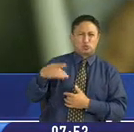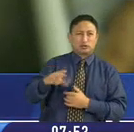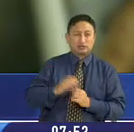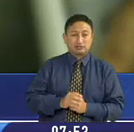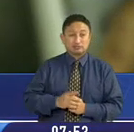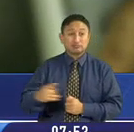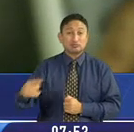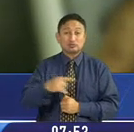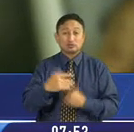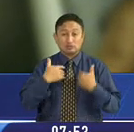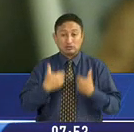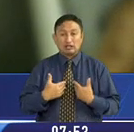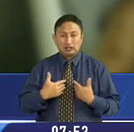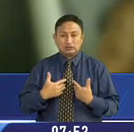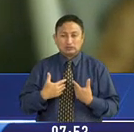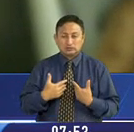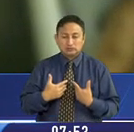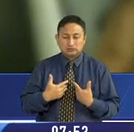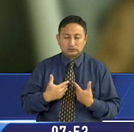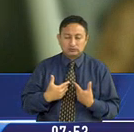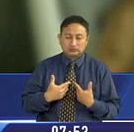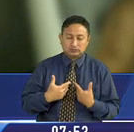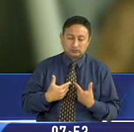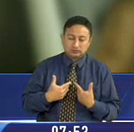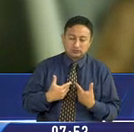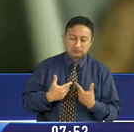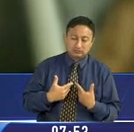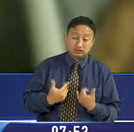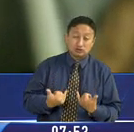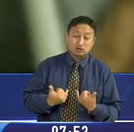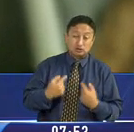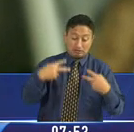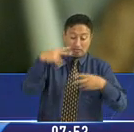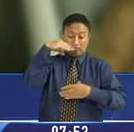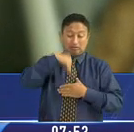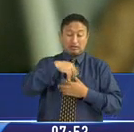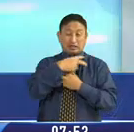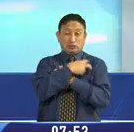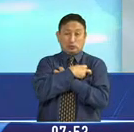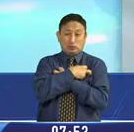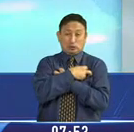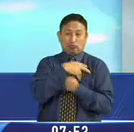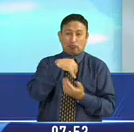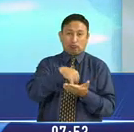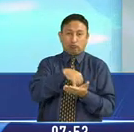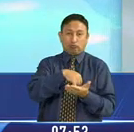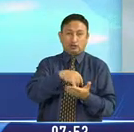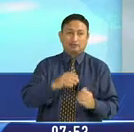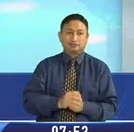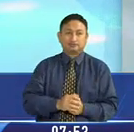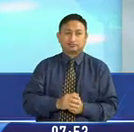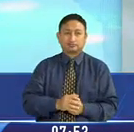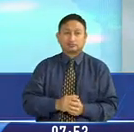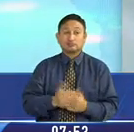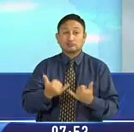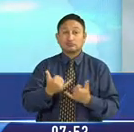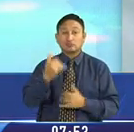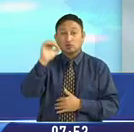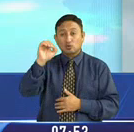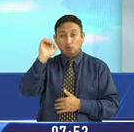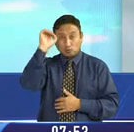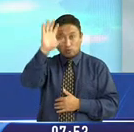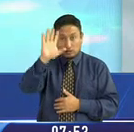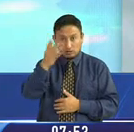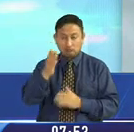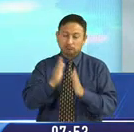consumido poco a poco su vida, al punto que hasta sus huesos se han puesto débiles. Hago este video es por